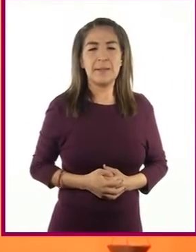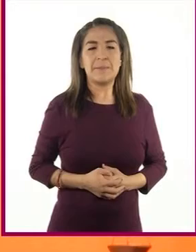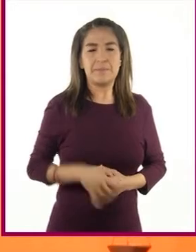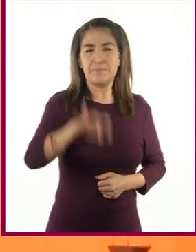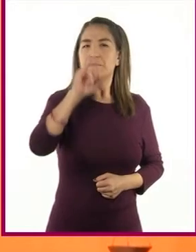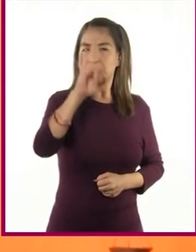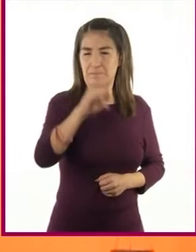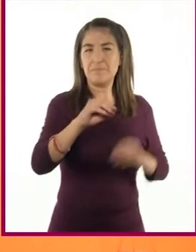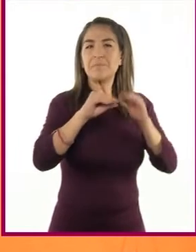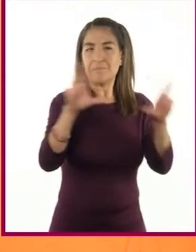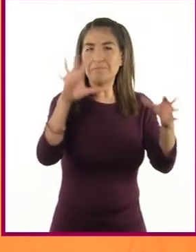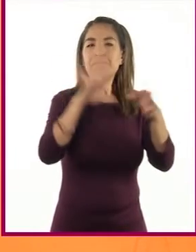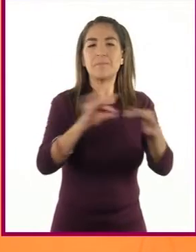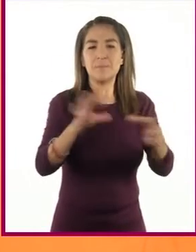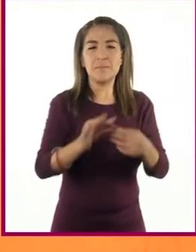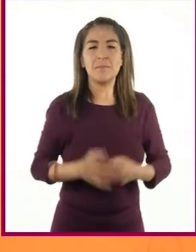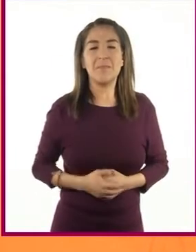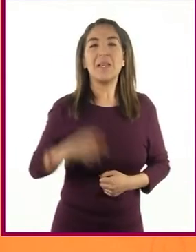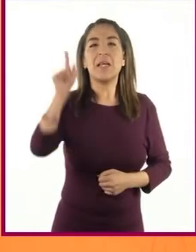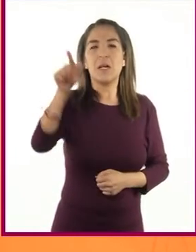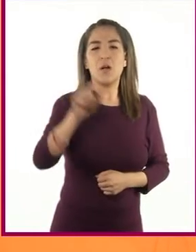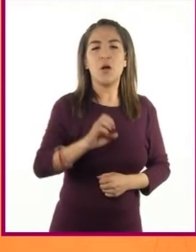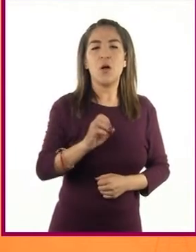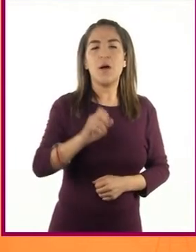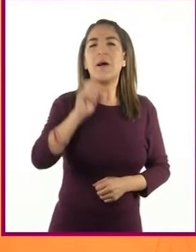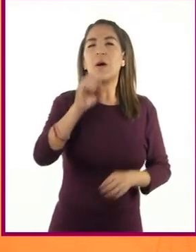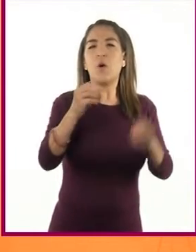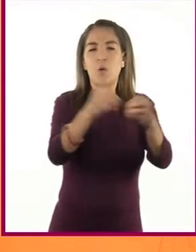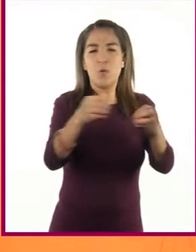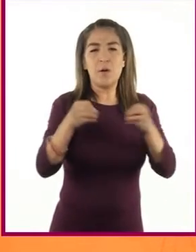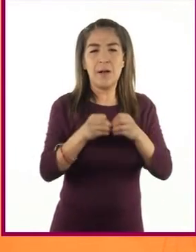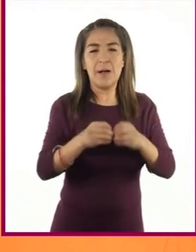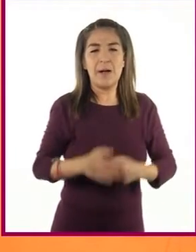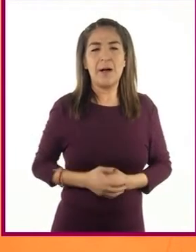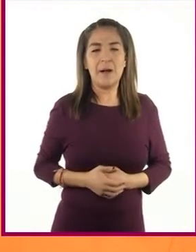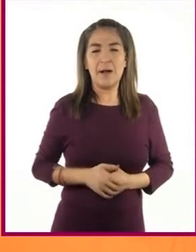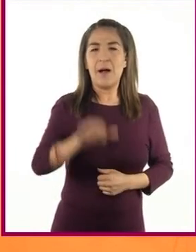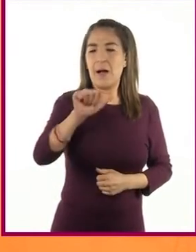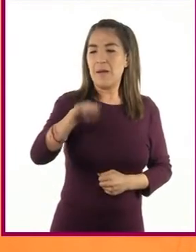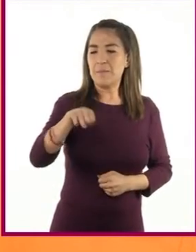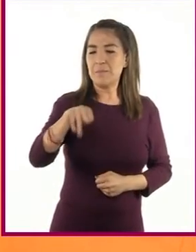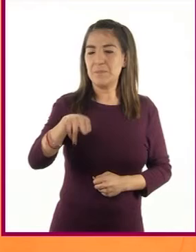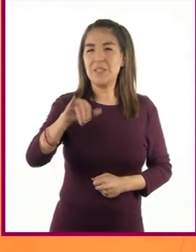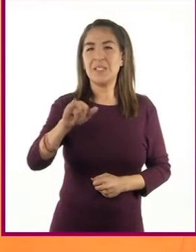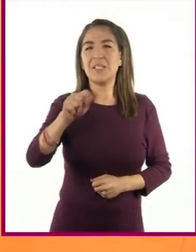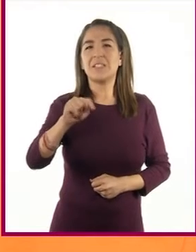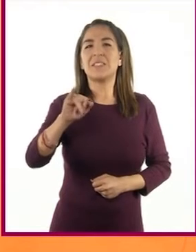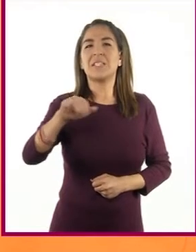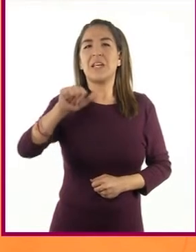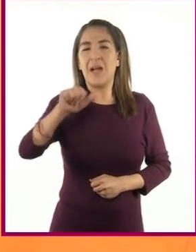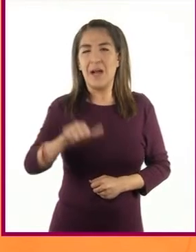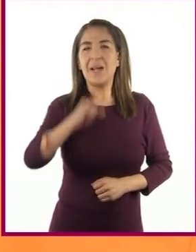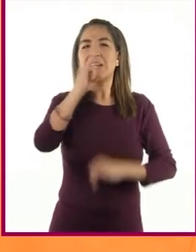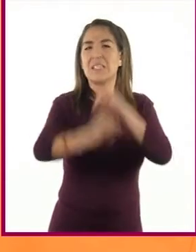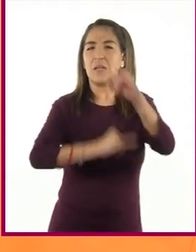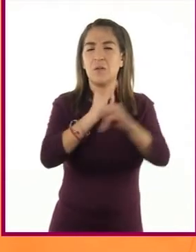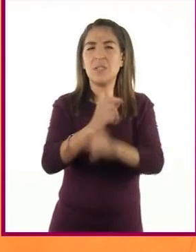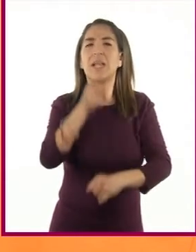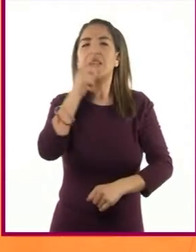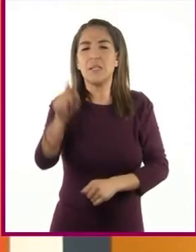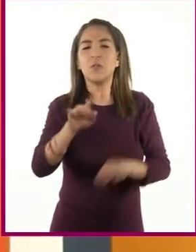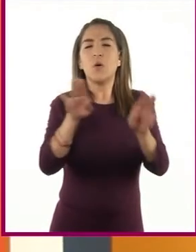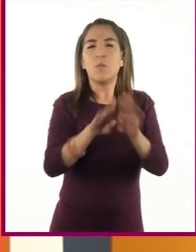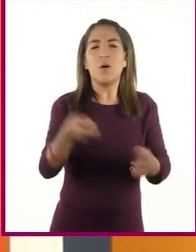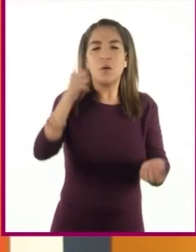Desde luego que sí. La organización denominada Amnistía Internacional dio a conocer un gran evento para